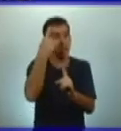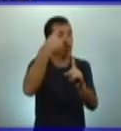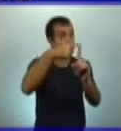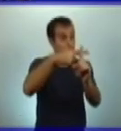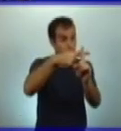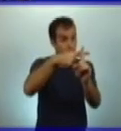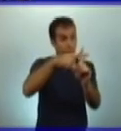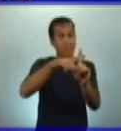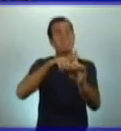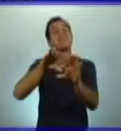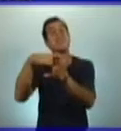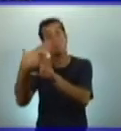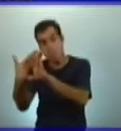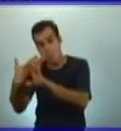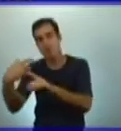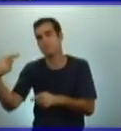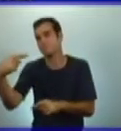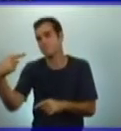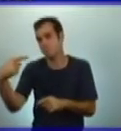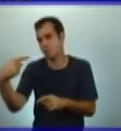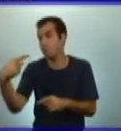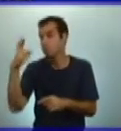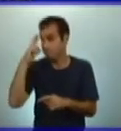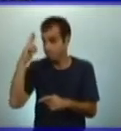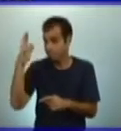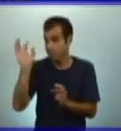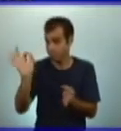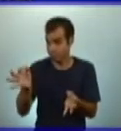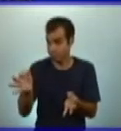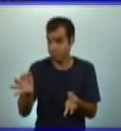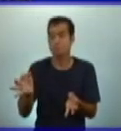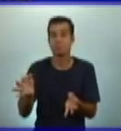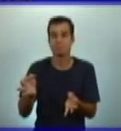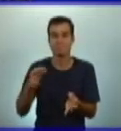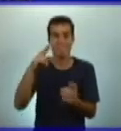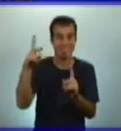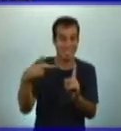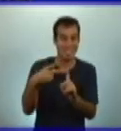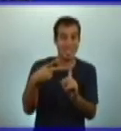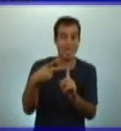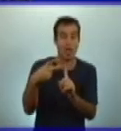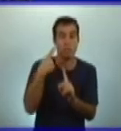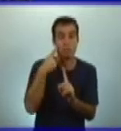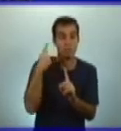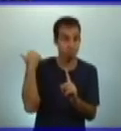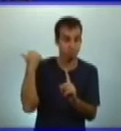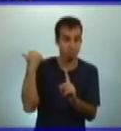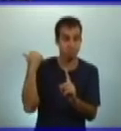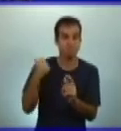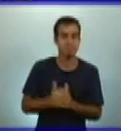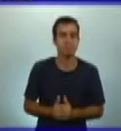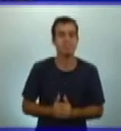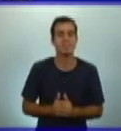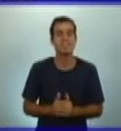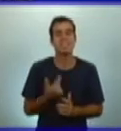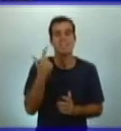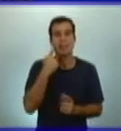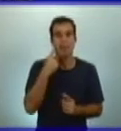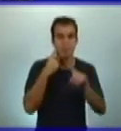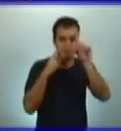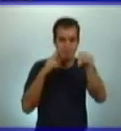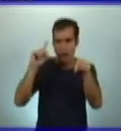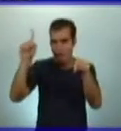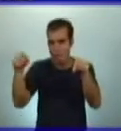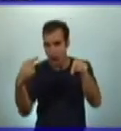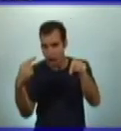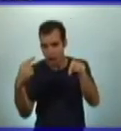luego sustraer, ¿verdad? Y en el segundo ejercicio, fíjense, aparece ya el paréntesis. Por